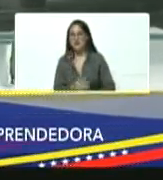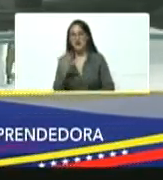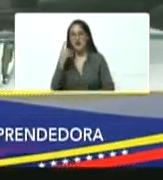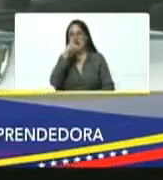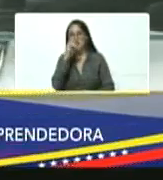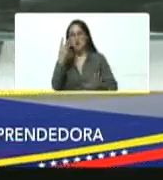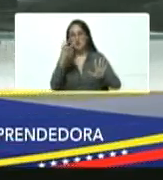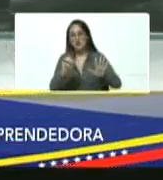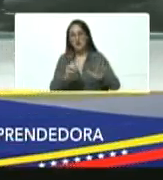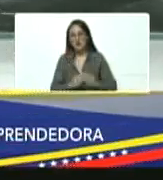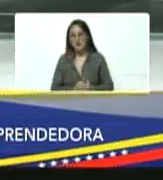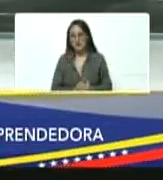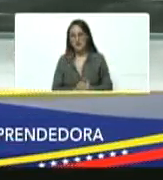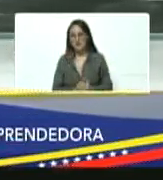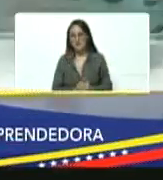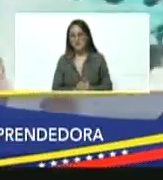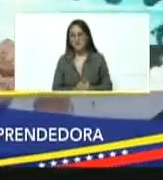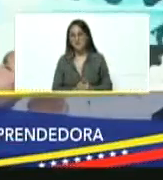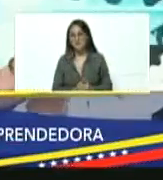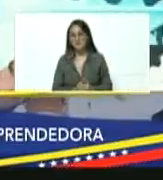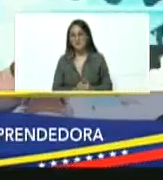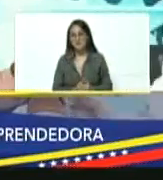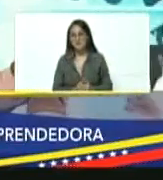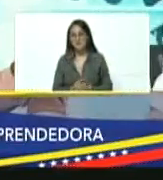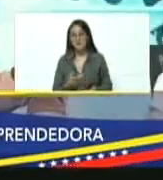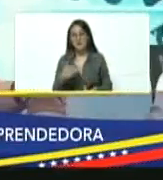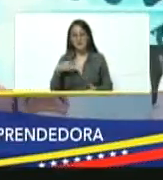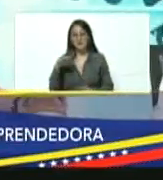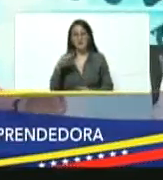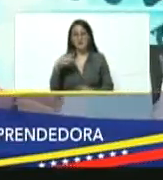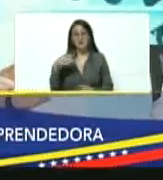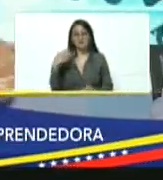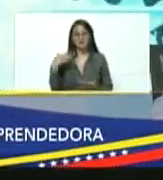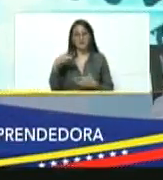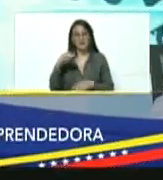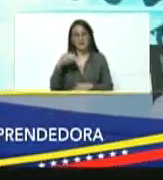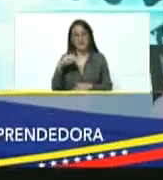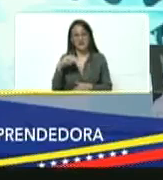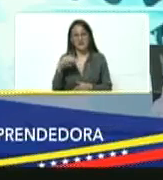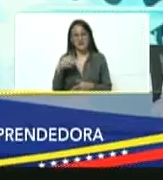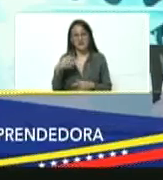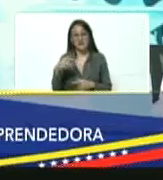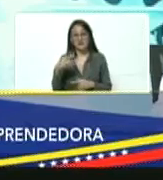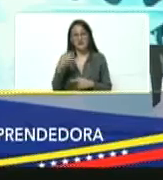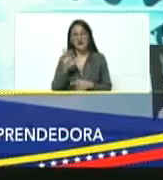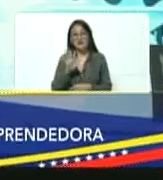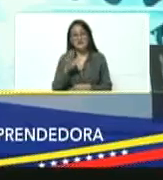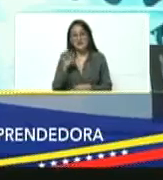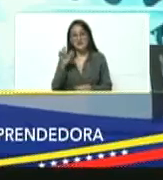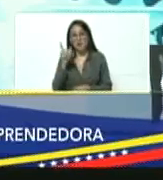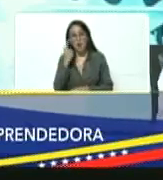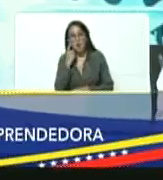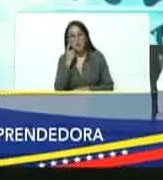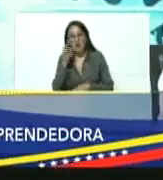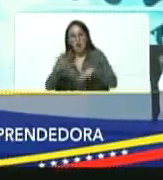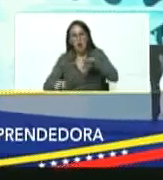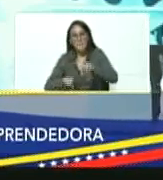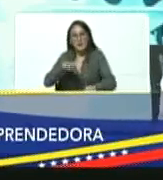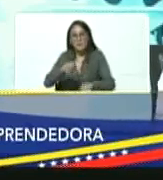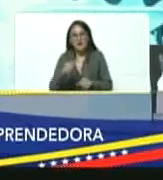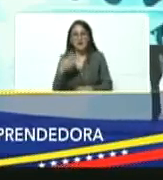80, y mi generación se levantó como una generación consumista. Yo soy